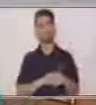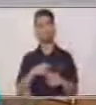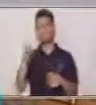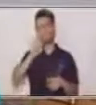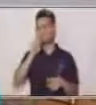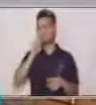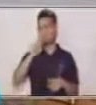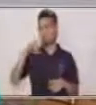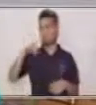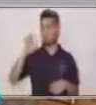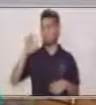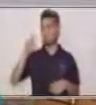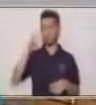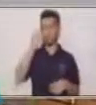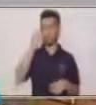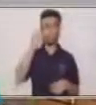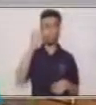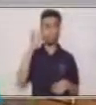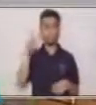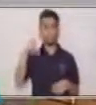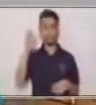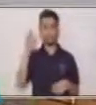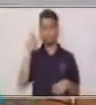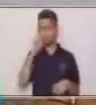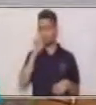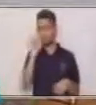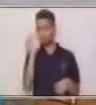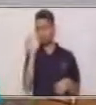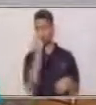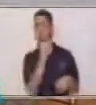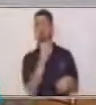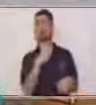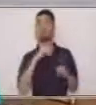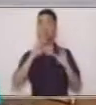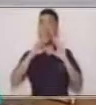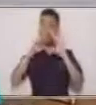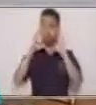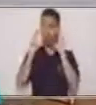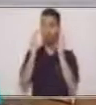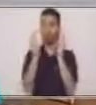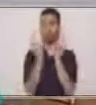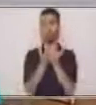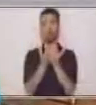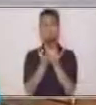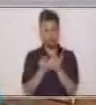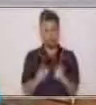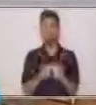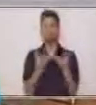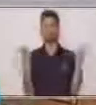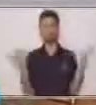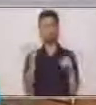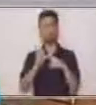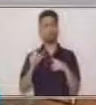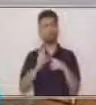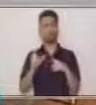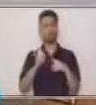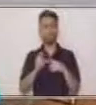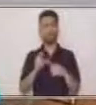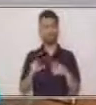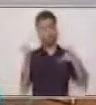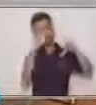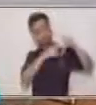polígono, no tengo nada, soy circular. Hay muchas cosas que tienen